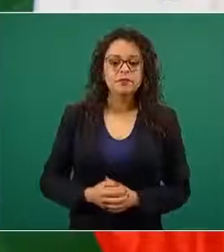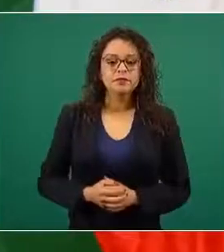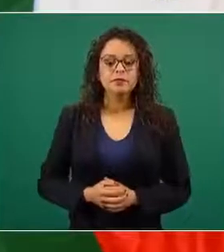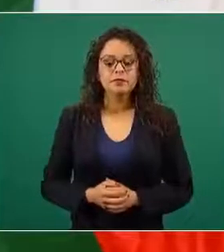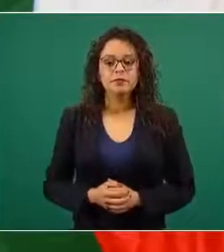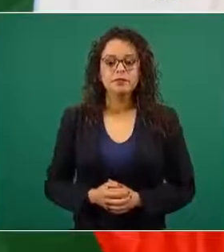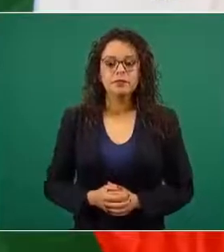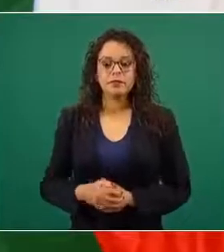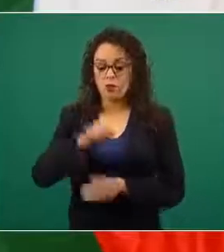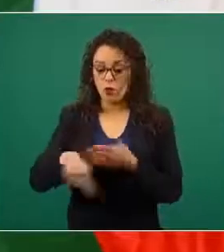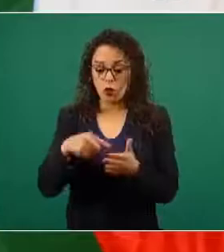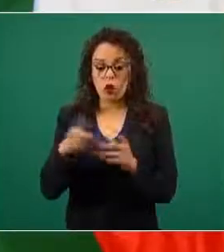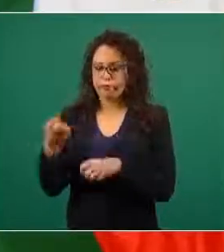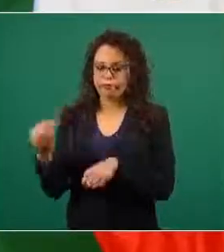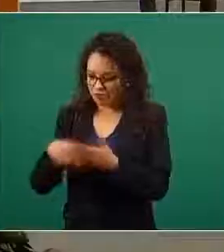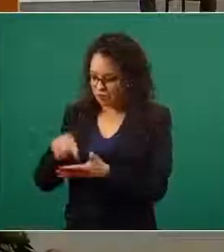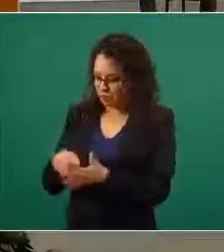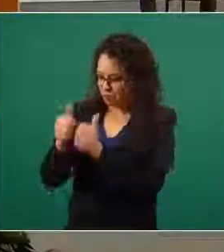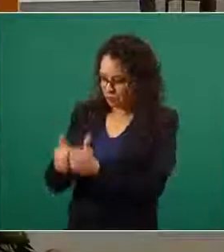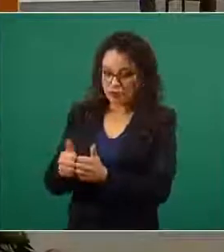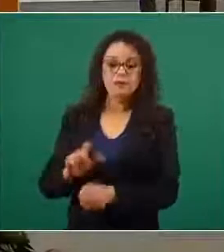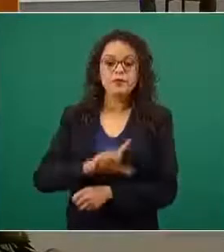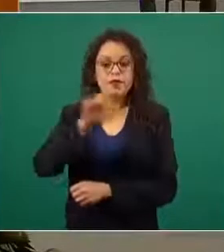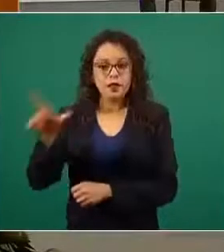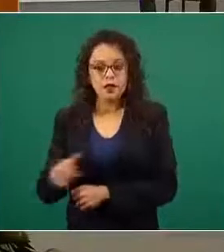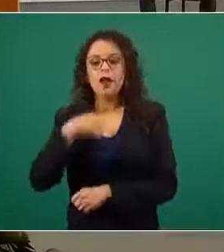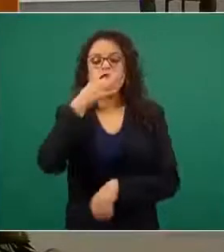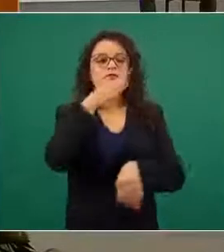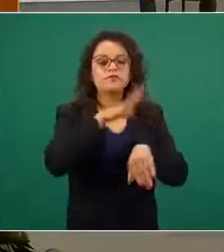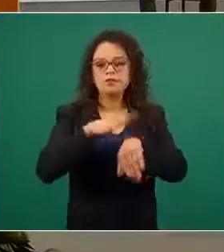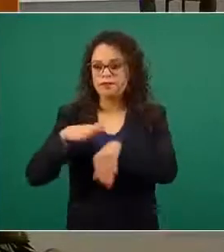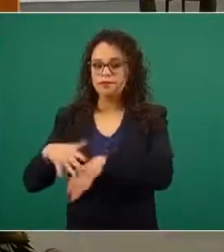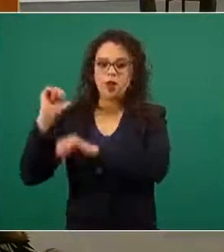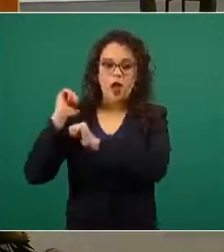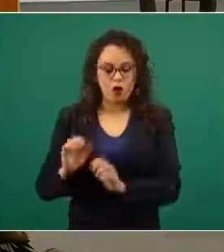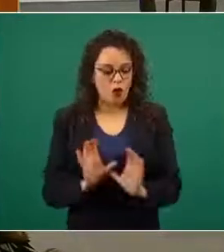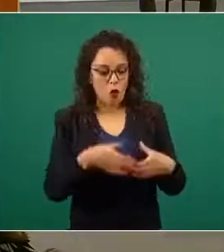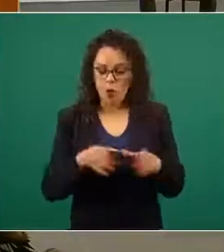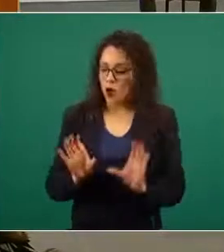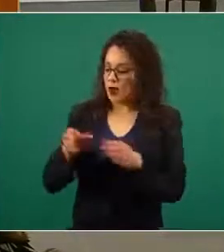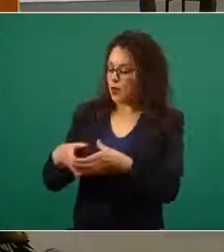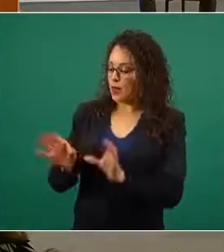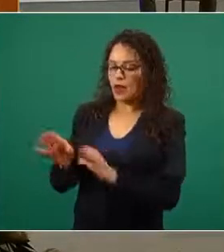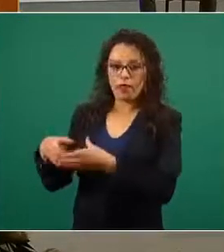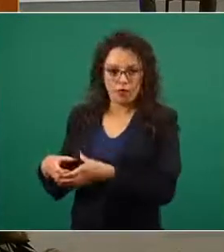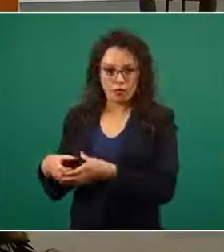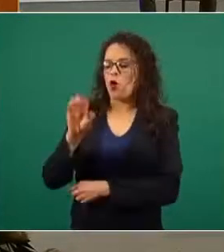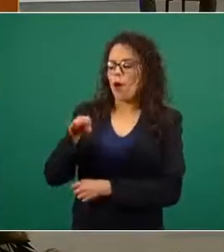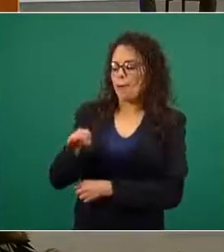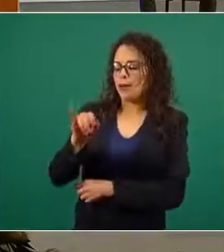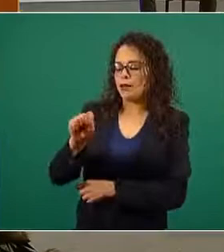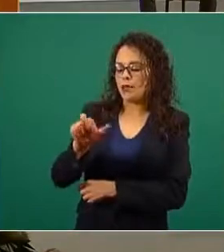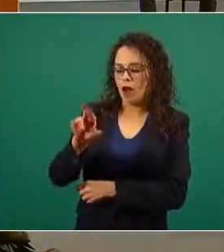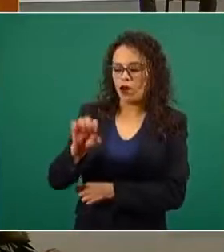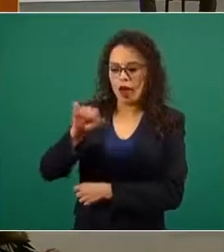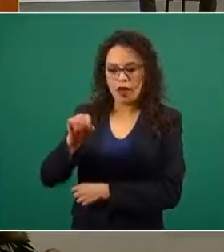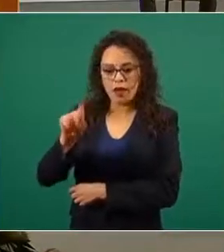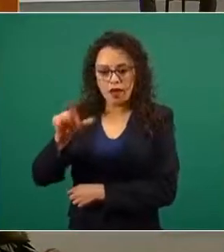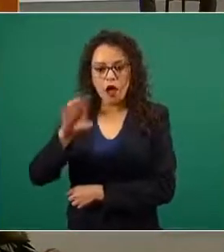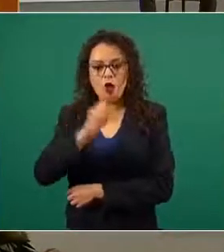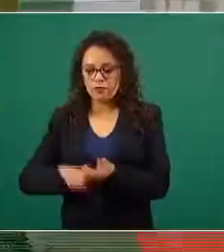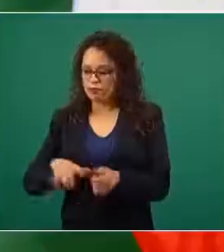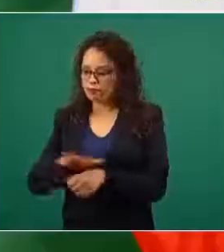vacunas, se instala en la comunidad. Ya empiezo a hacer el llamado a las autoridades comunitarias, sean comisarios ejidales, presidentes de